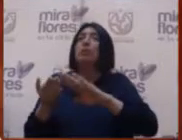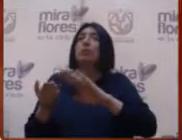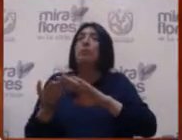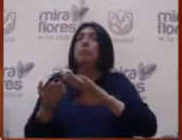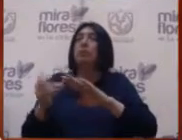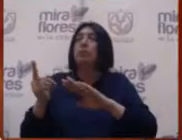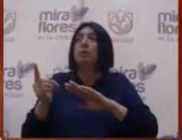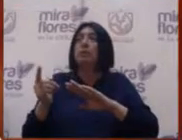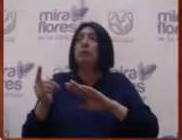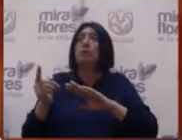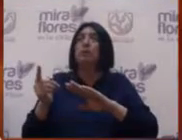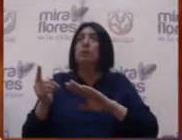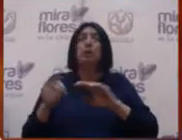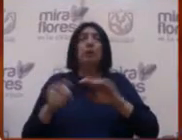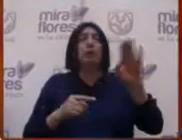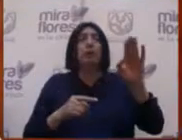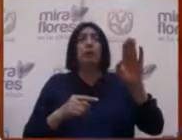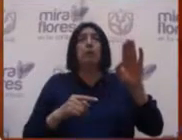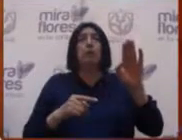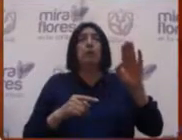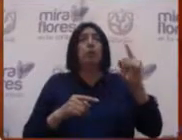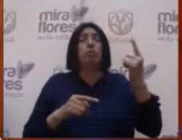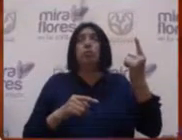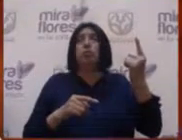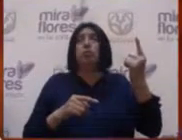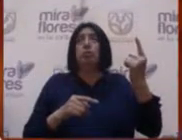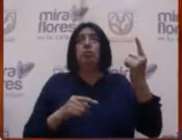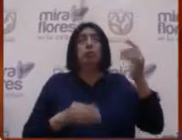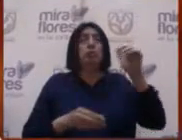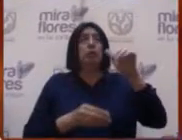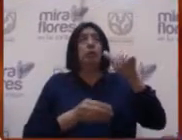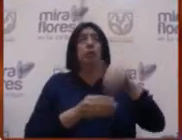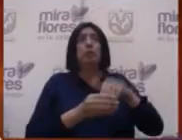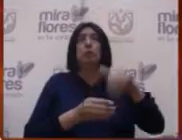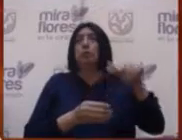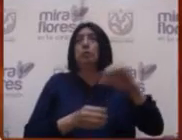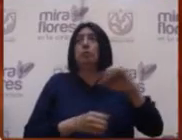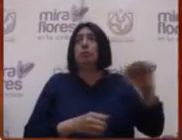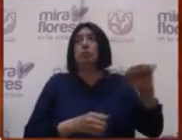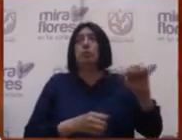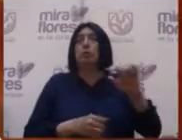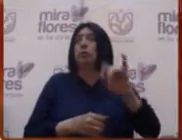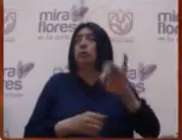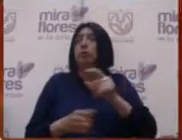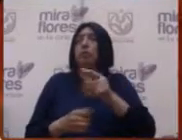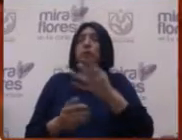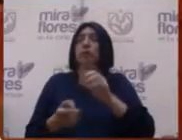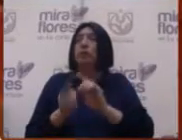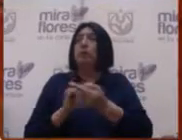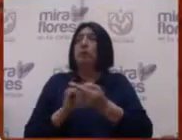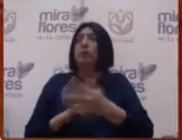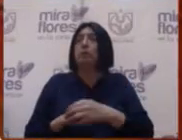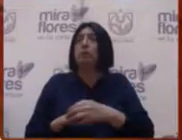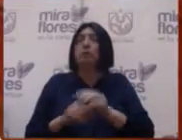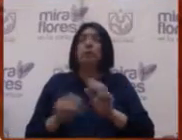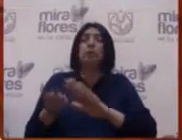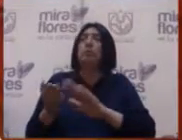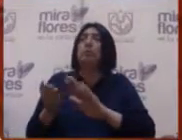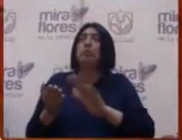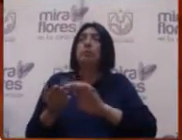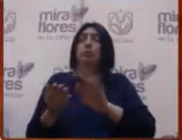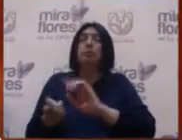aprobado a favor, ¿verdad? Votó a favor, mayoría solamente con el voto en contra del señor Sous. Muchas gracias por cambiar de opinión, regidor. Rectifico